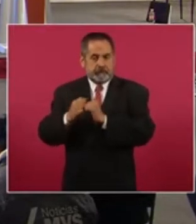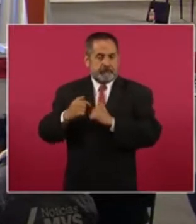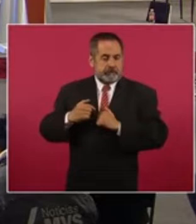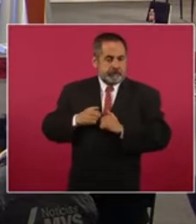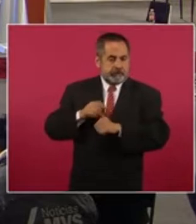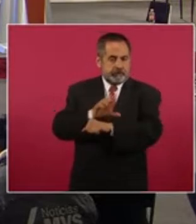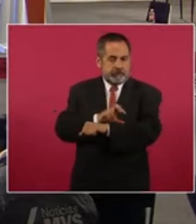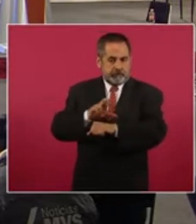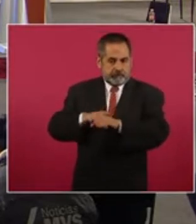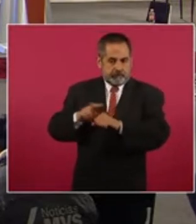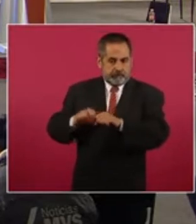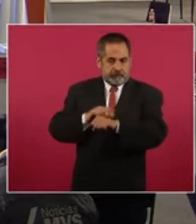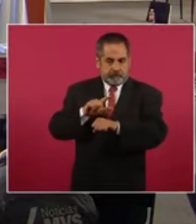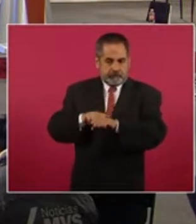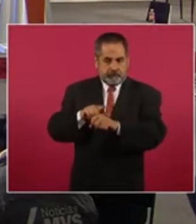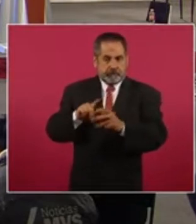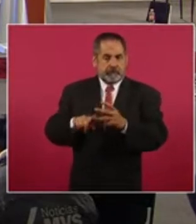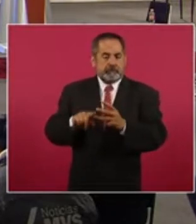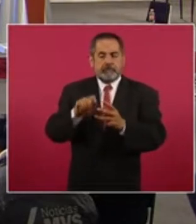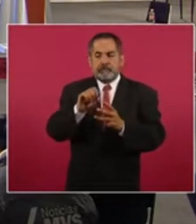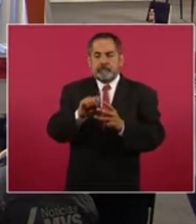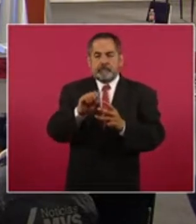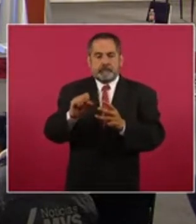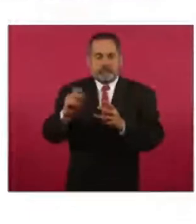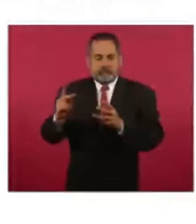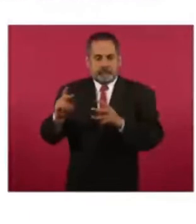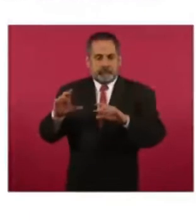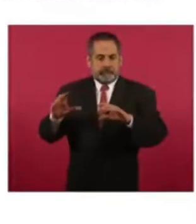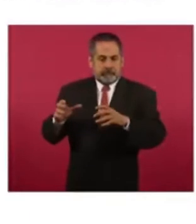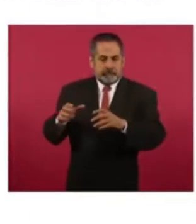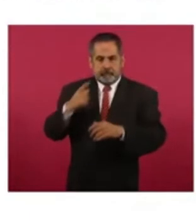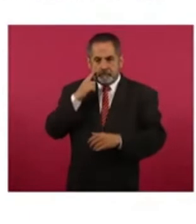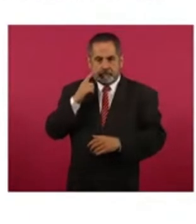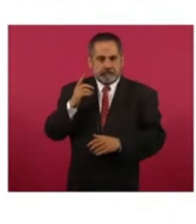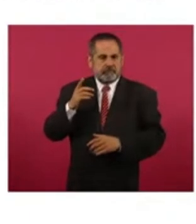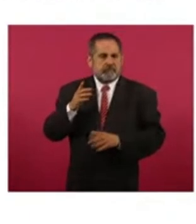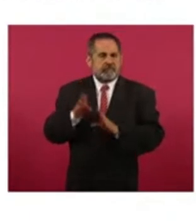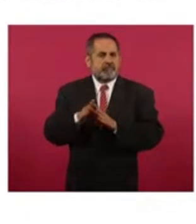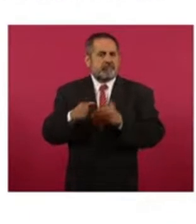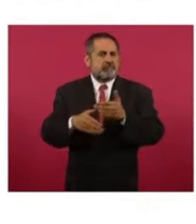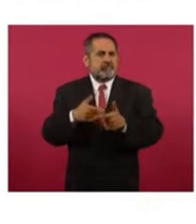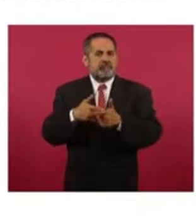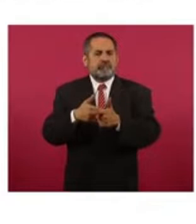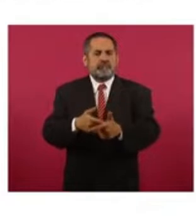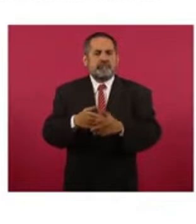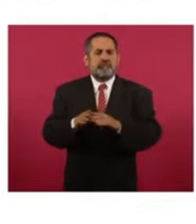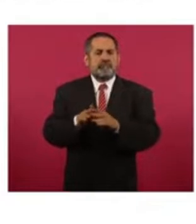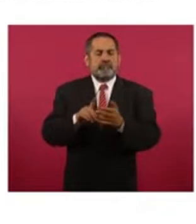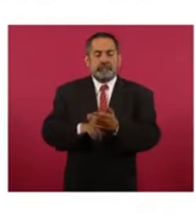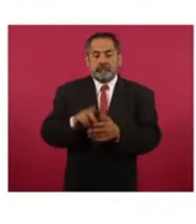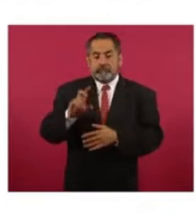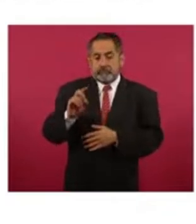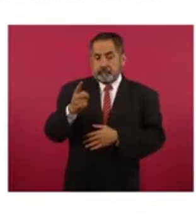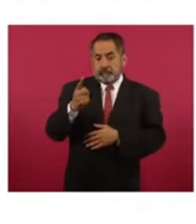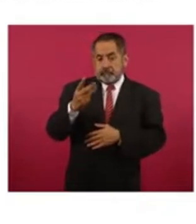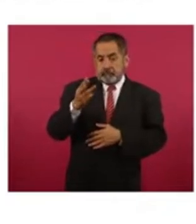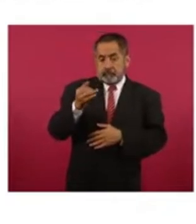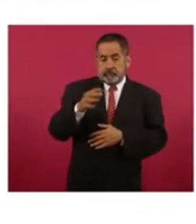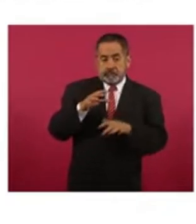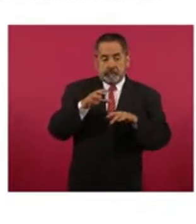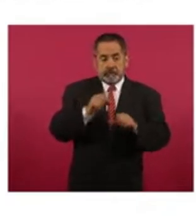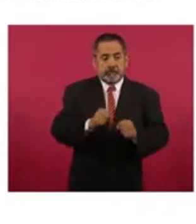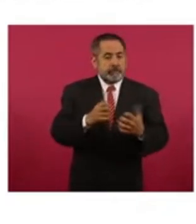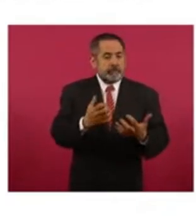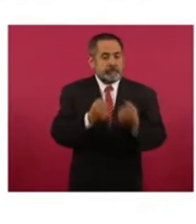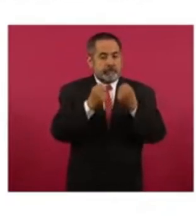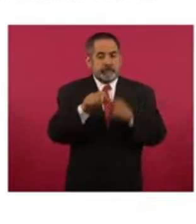Antisecuestros y la Secretaría de Seguridad y Protección Ciudadana, localizaron entre el 15 de abril y 31 de mayo a 78